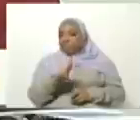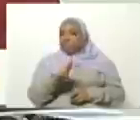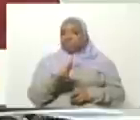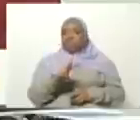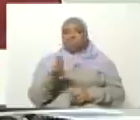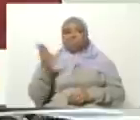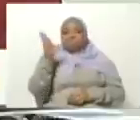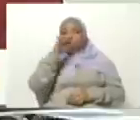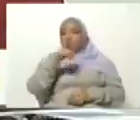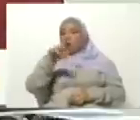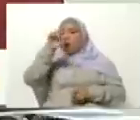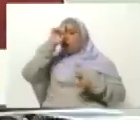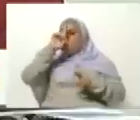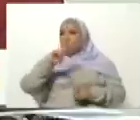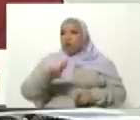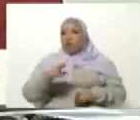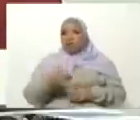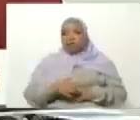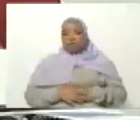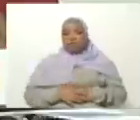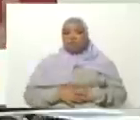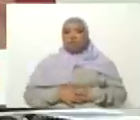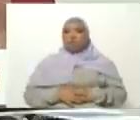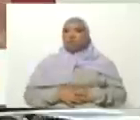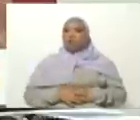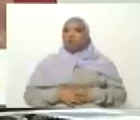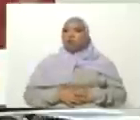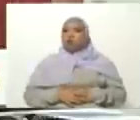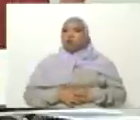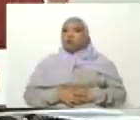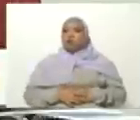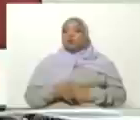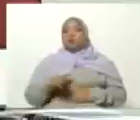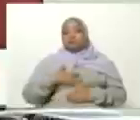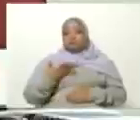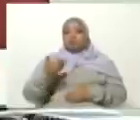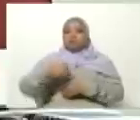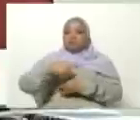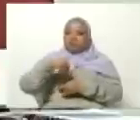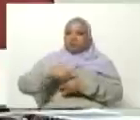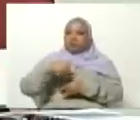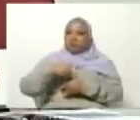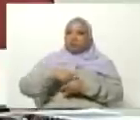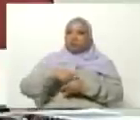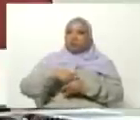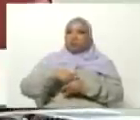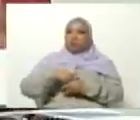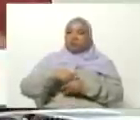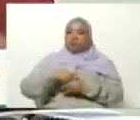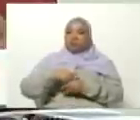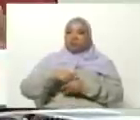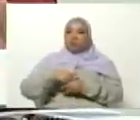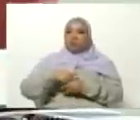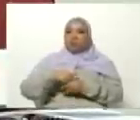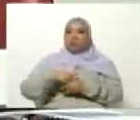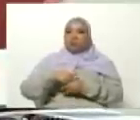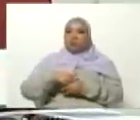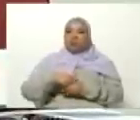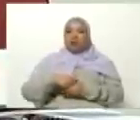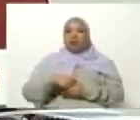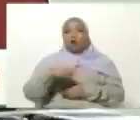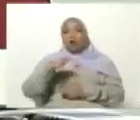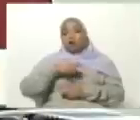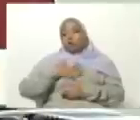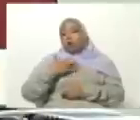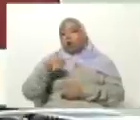Son irresponsables. Ahora, aquí va a haber elecciones cuando el CNE lo diga. En verdad no nos va a importar lo que ellos